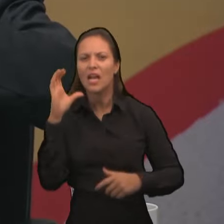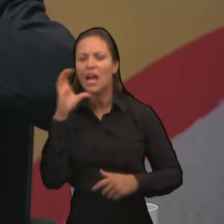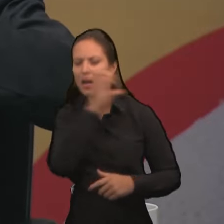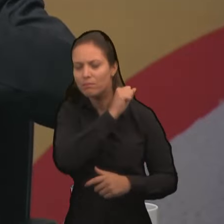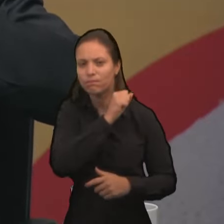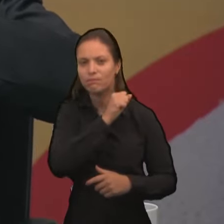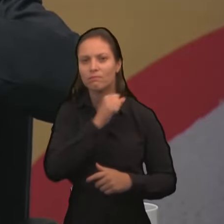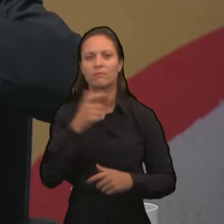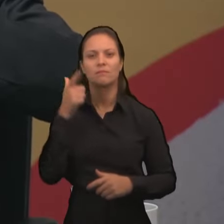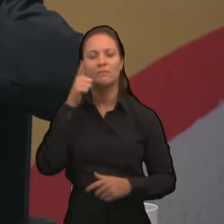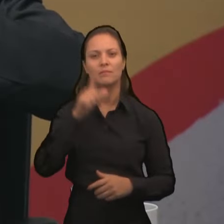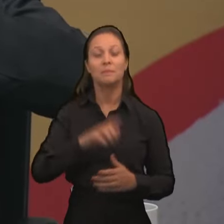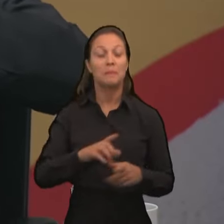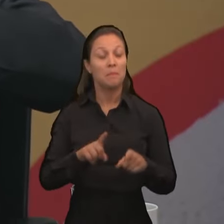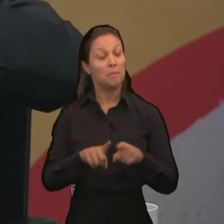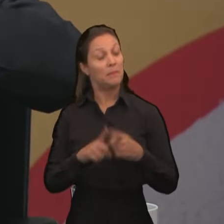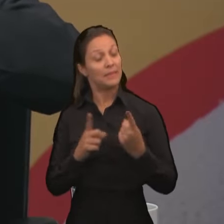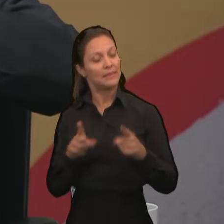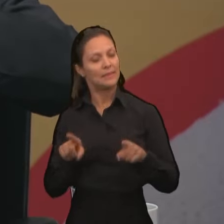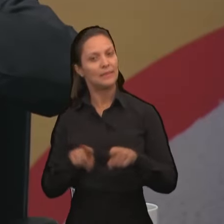Y también